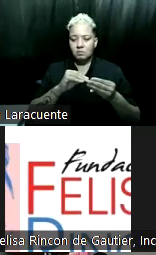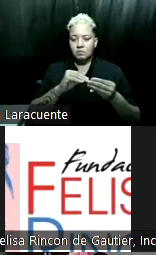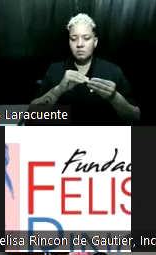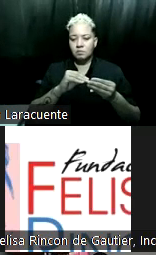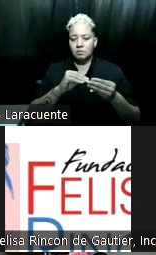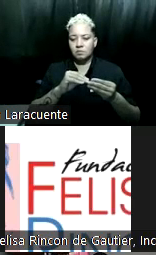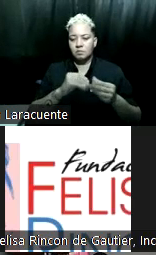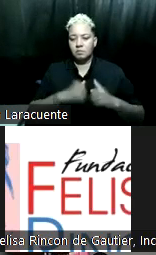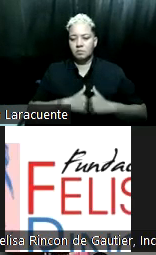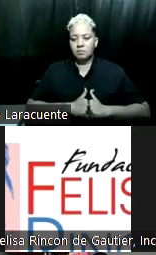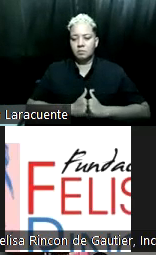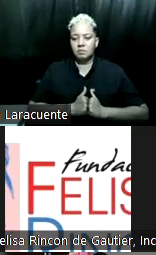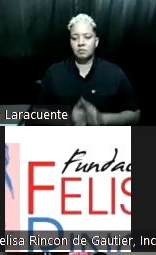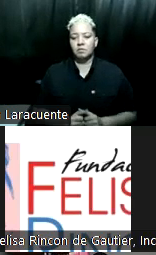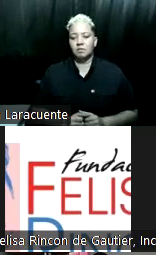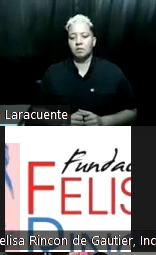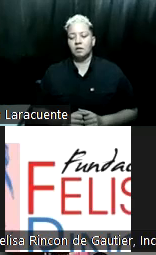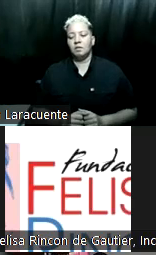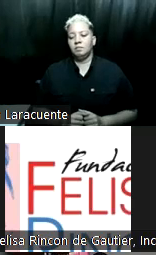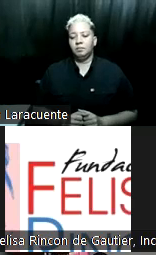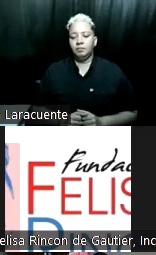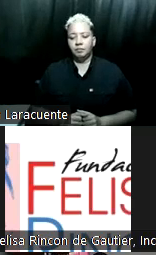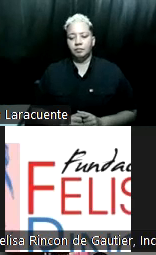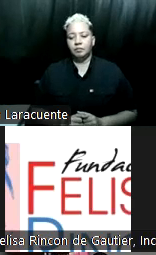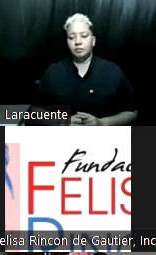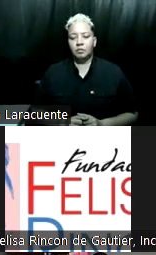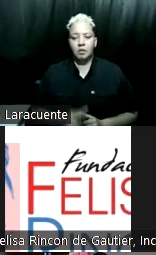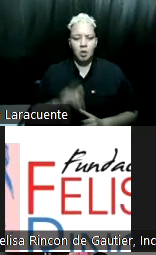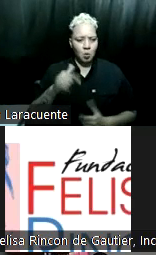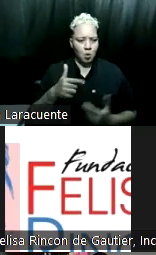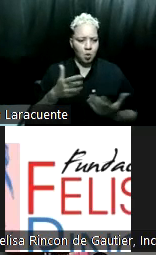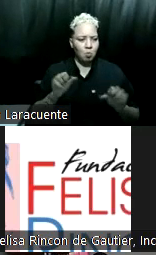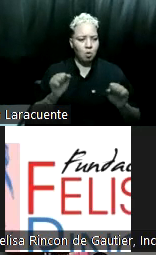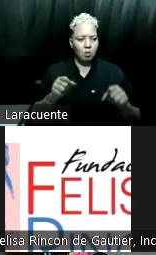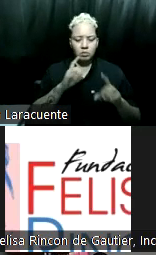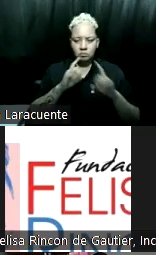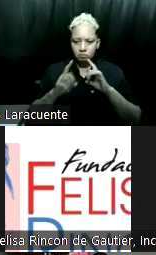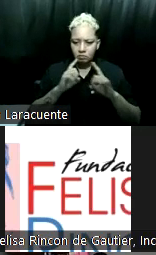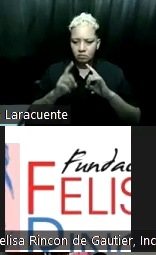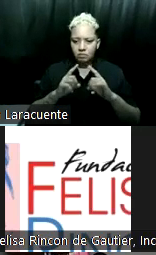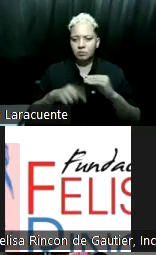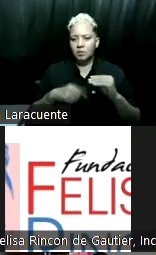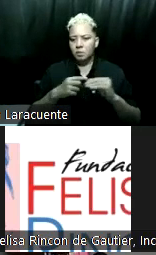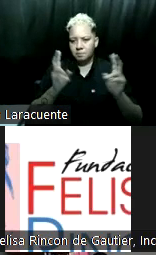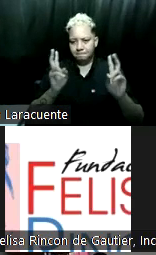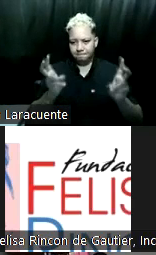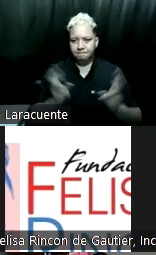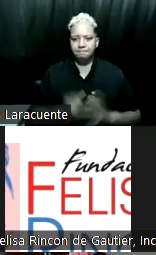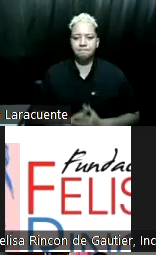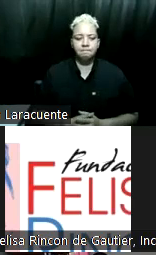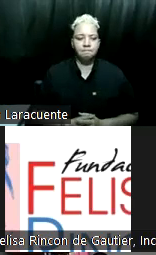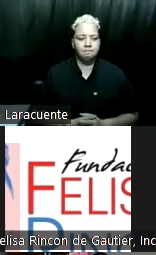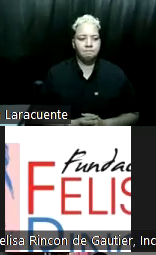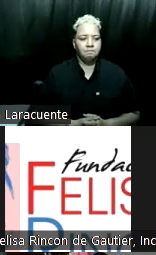esto, pues que después podamos comentar sobre el asunto.